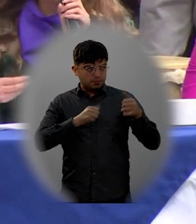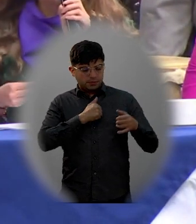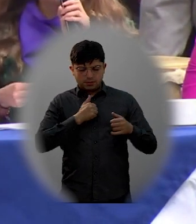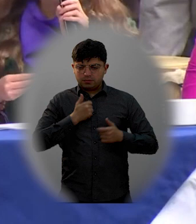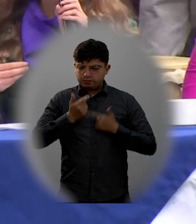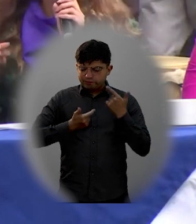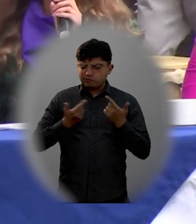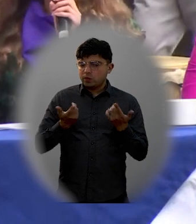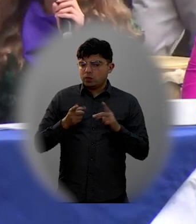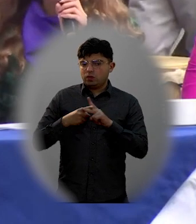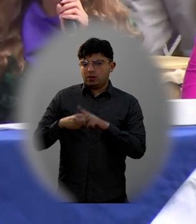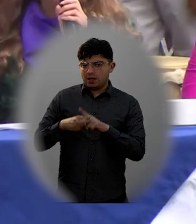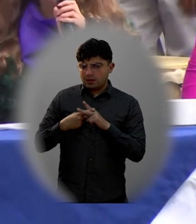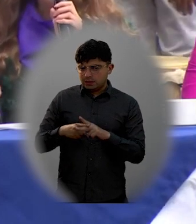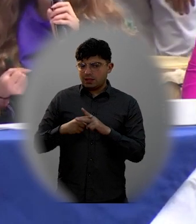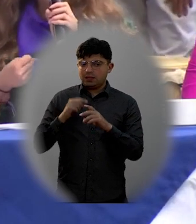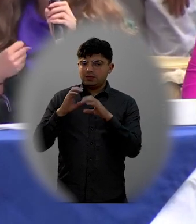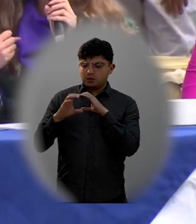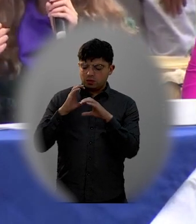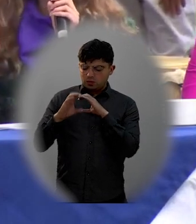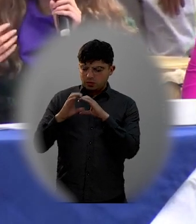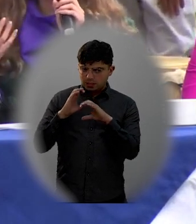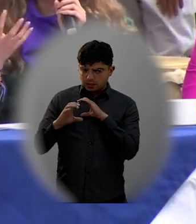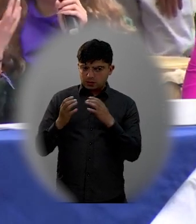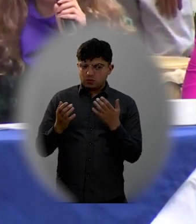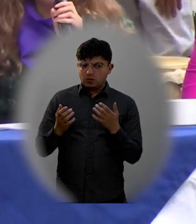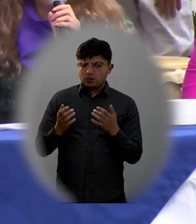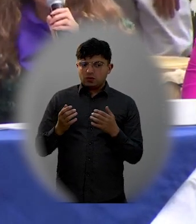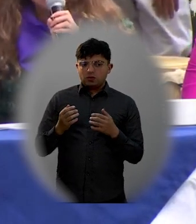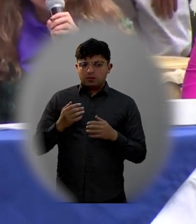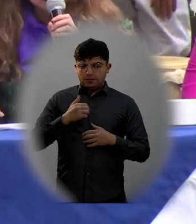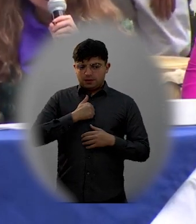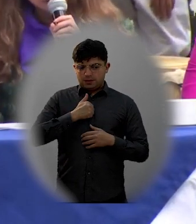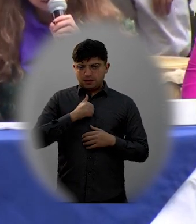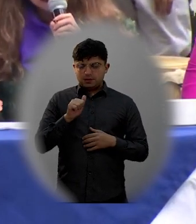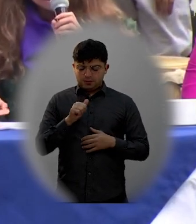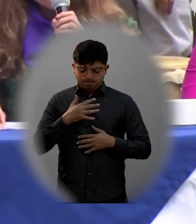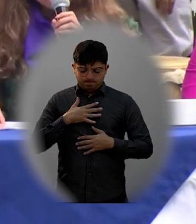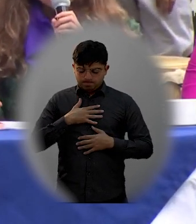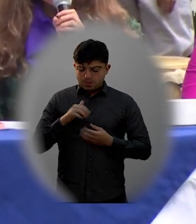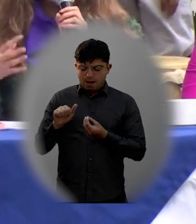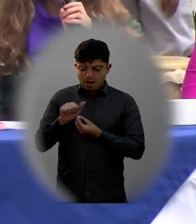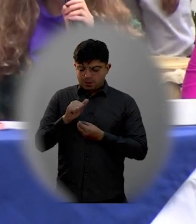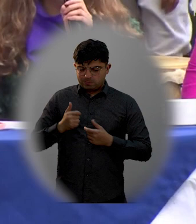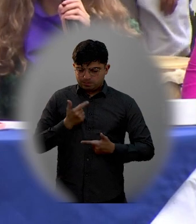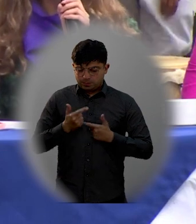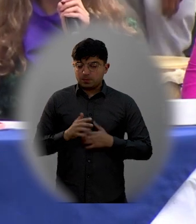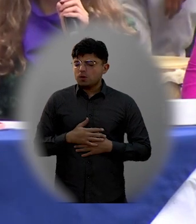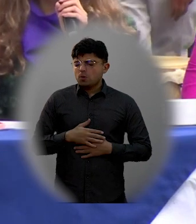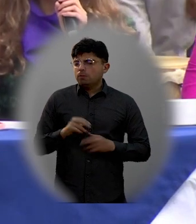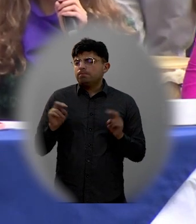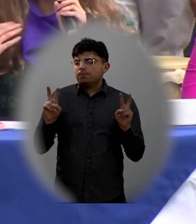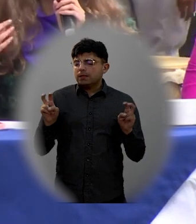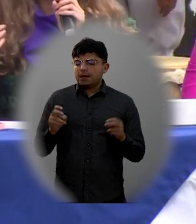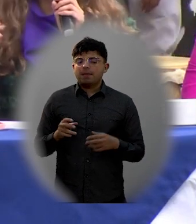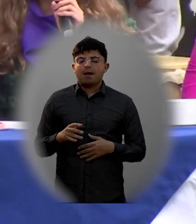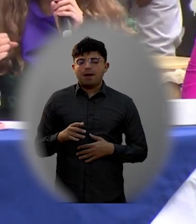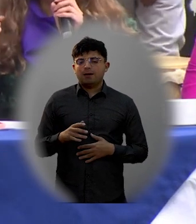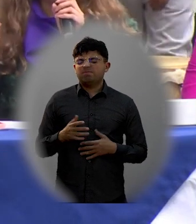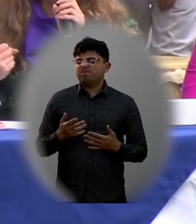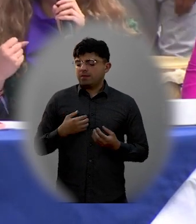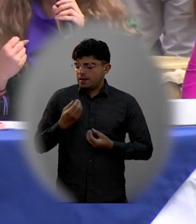nuestros talleres, desde la comunicación, sí, como desde nosotras mismas. Voy a hablar un poquito de lo que